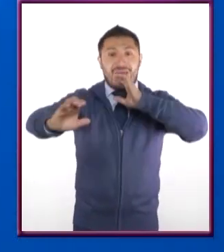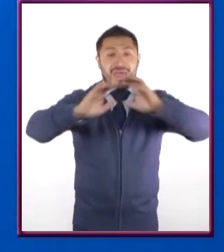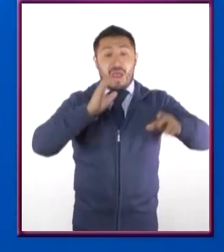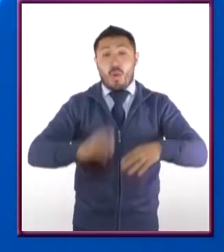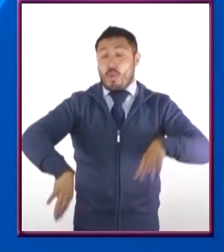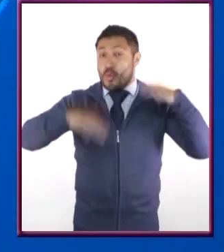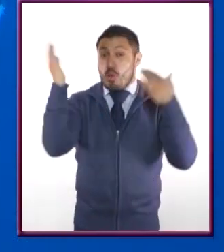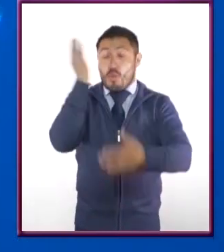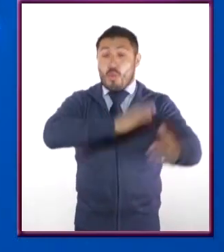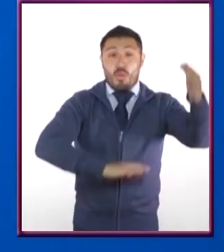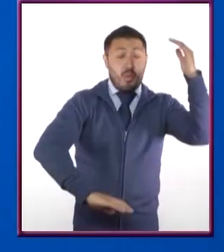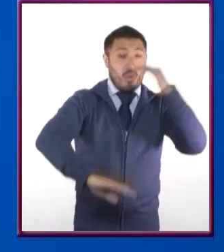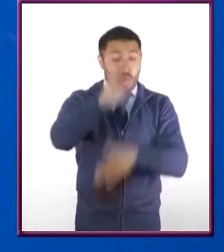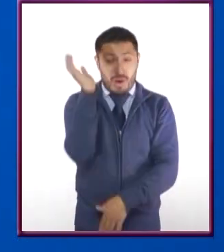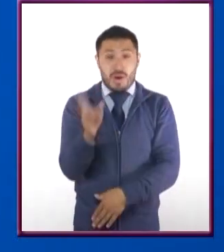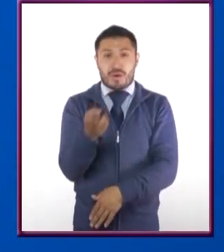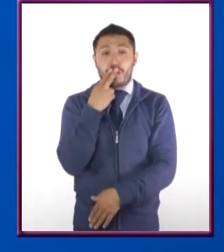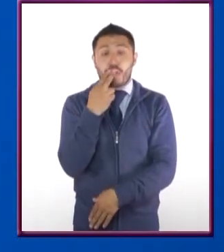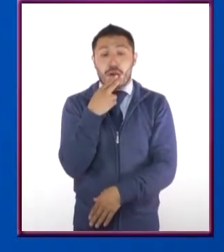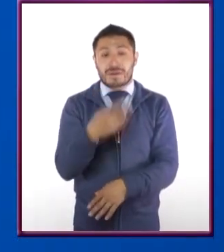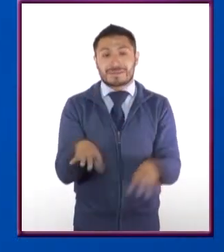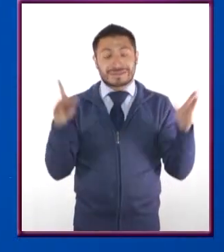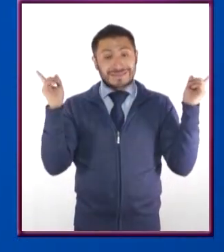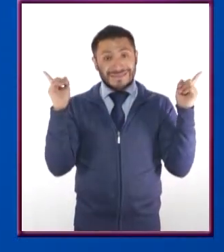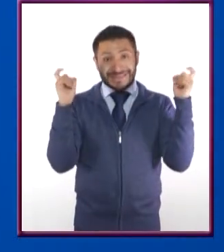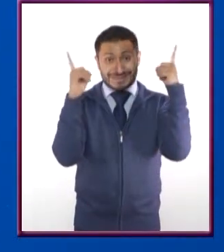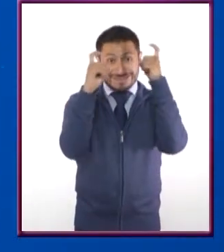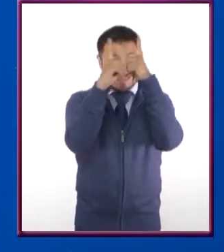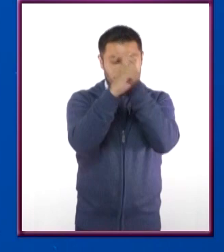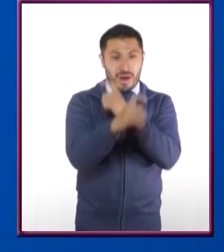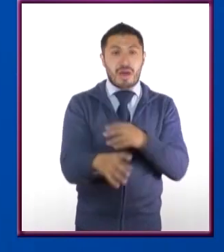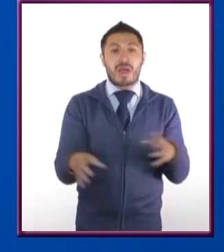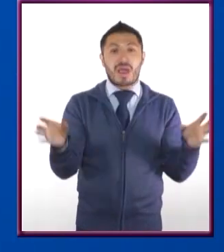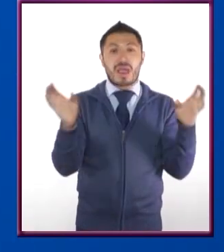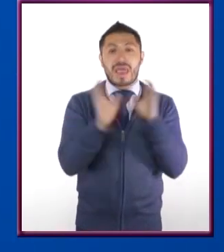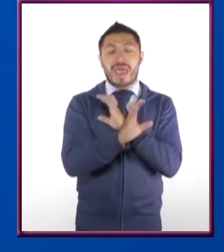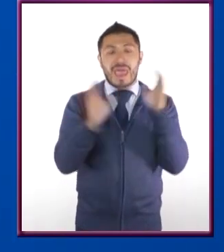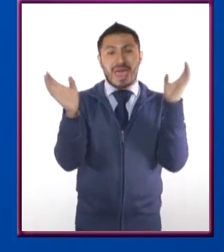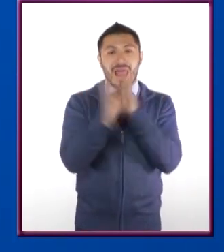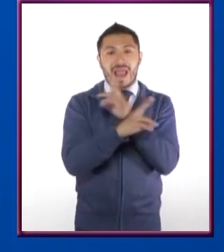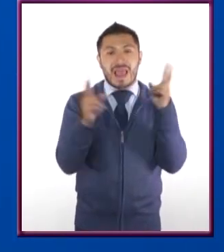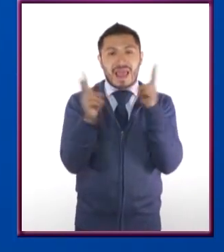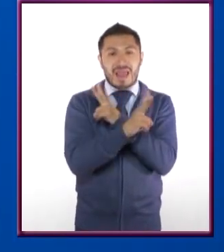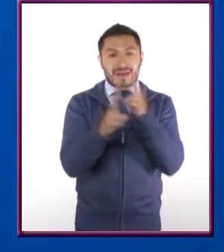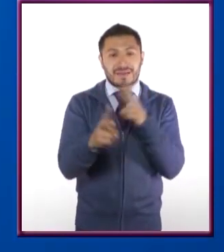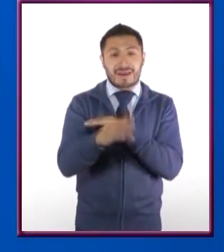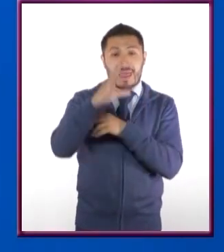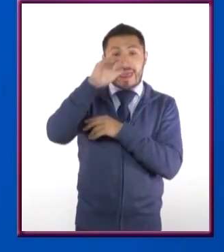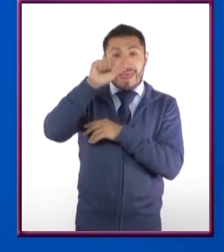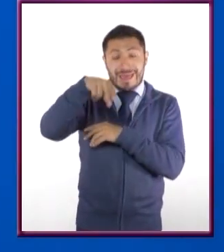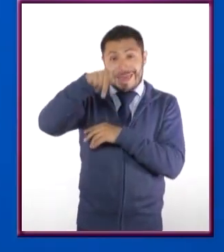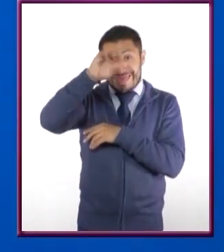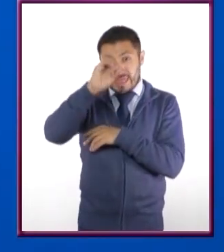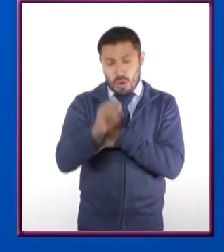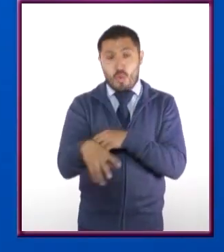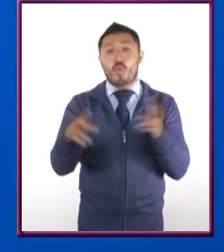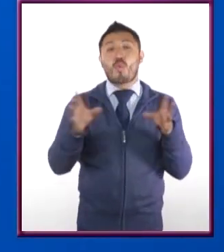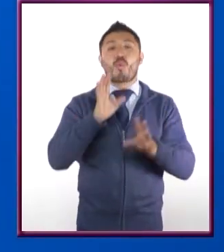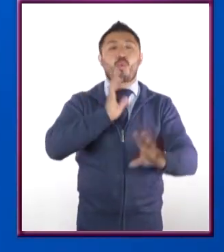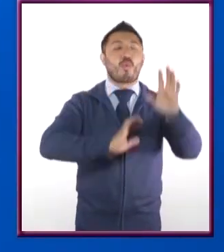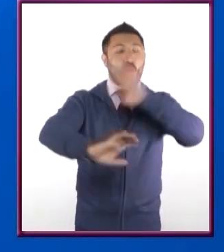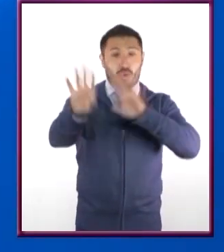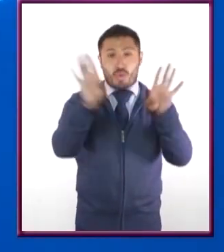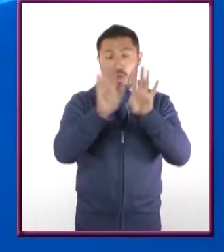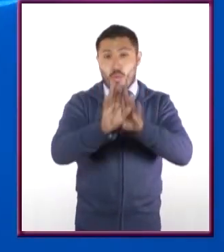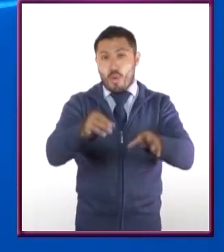muy avanzadas en las que utilizan complejas vocalizaciones, mejor conocidas como cantos, que les permiten hablarse